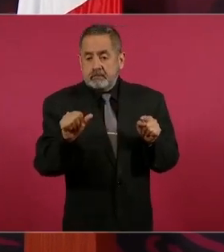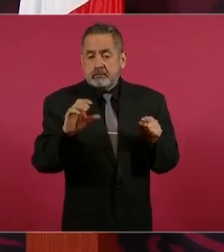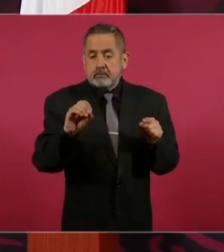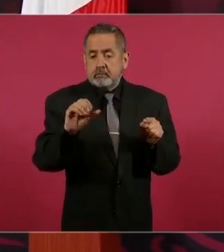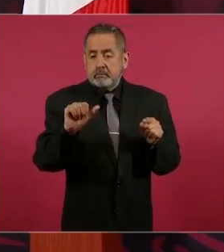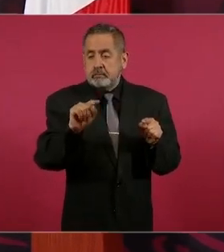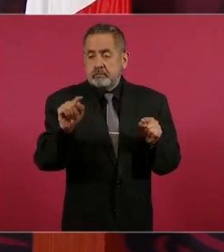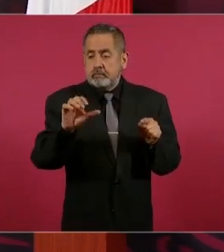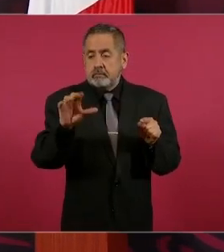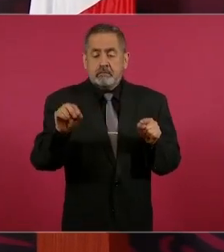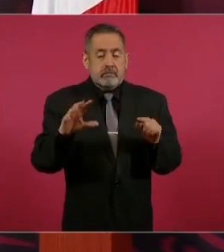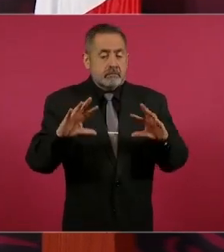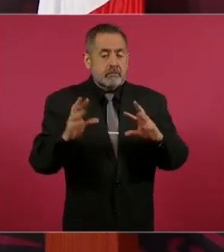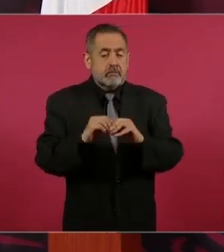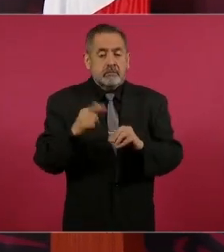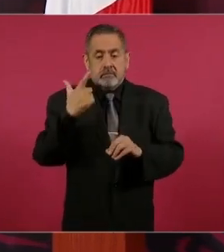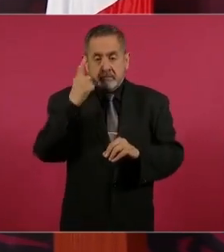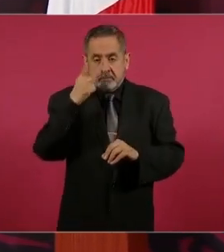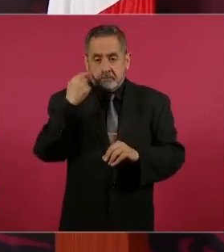Entonces,